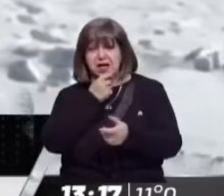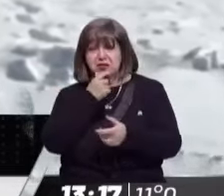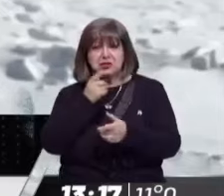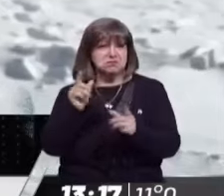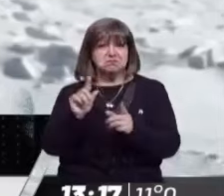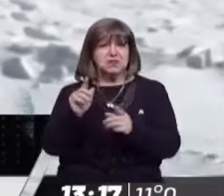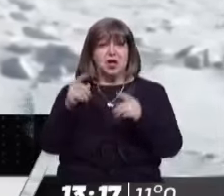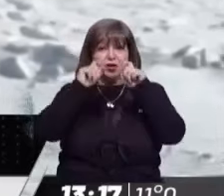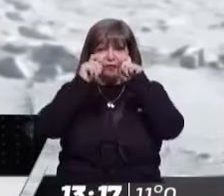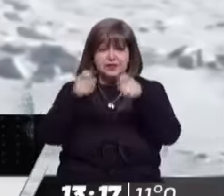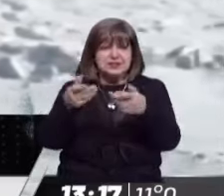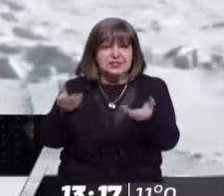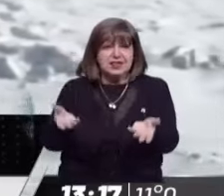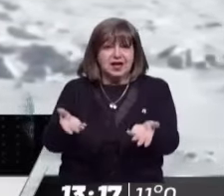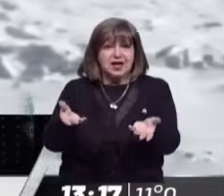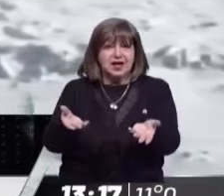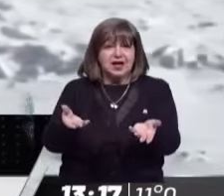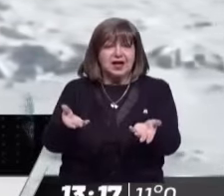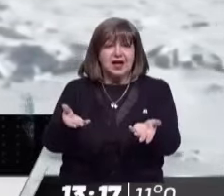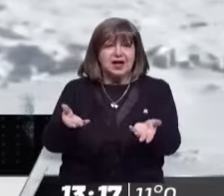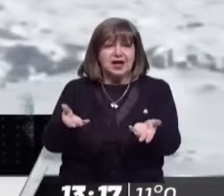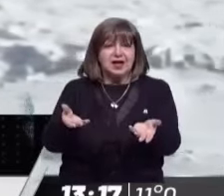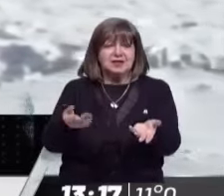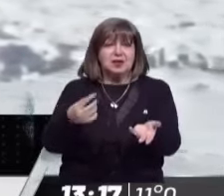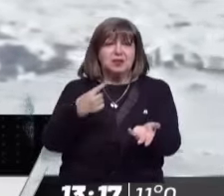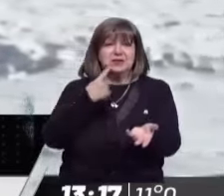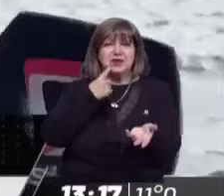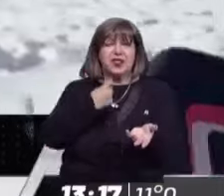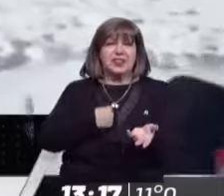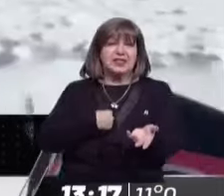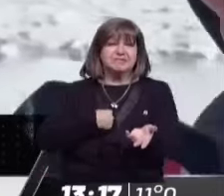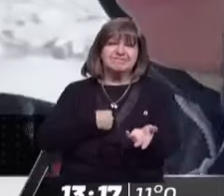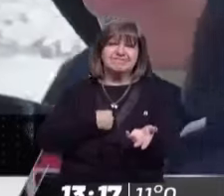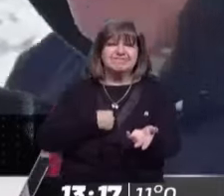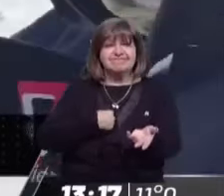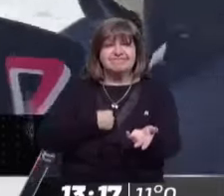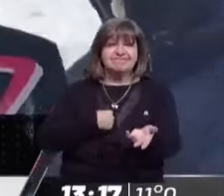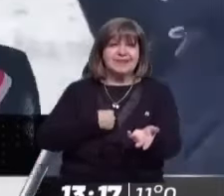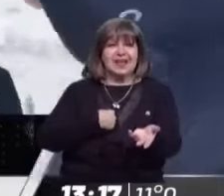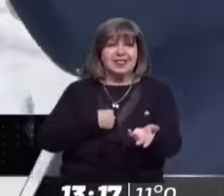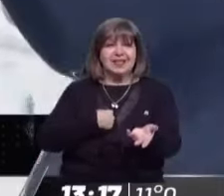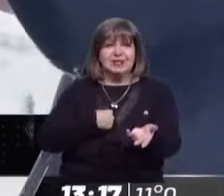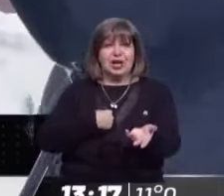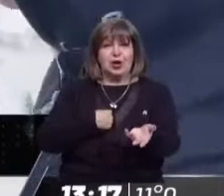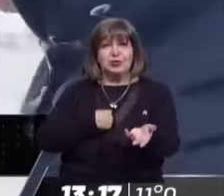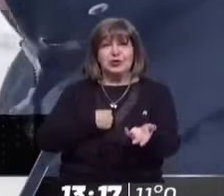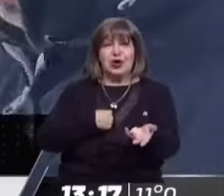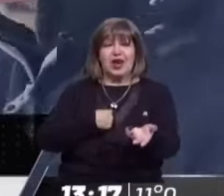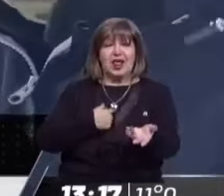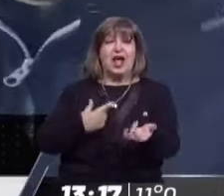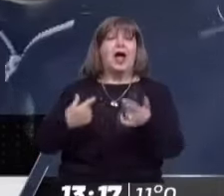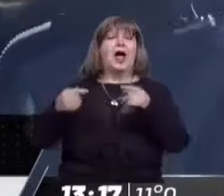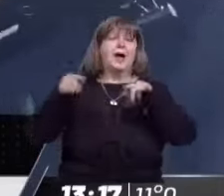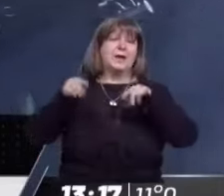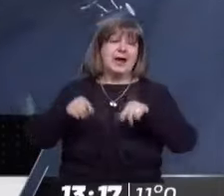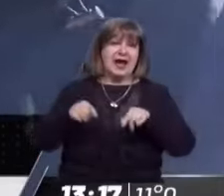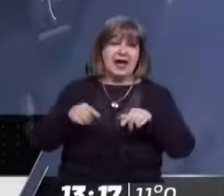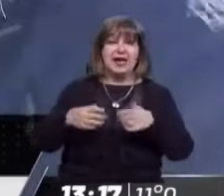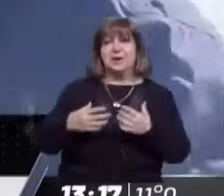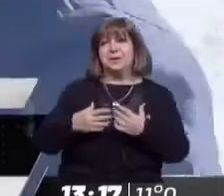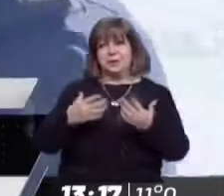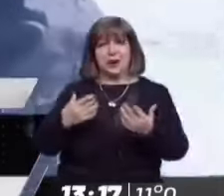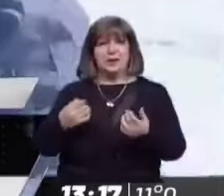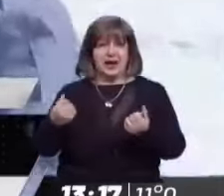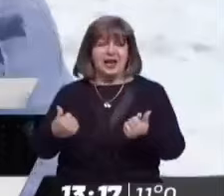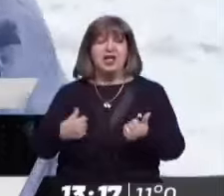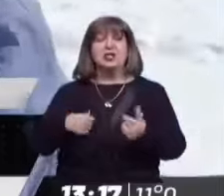Mendoza. Entonces, por ese lado hay veces un poco desilusionante. Bueno, pero yo soy como Mirta Legrand, viste, que traigo suerte, sí. Tengo unos años